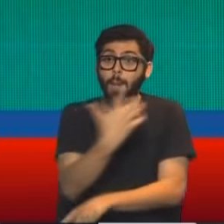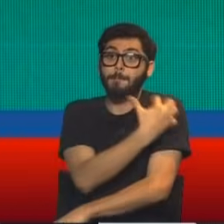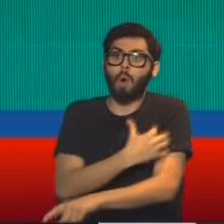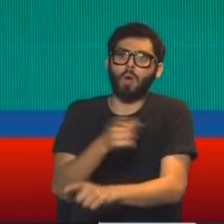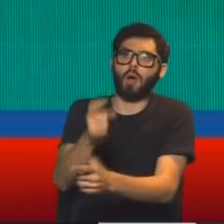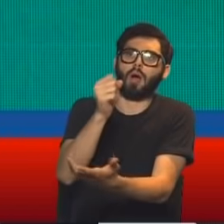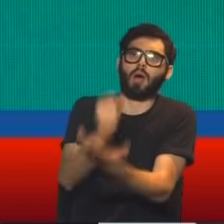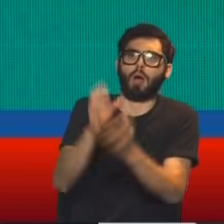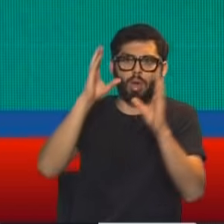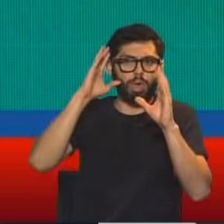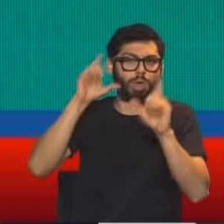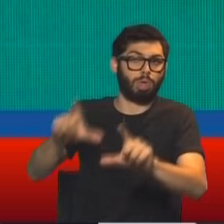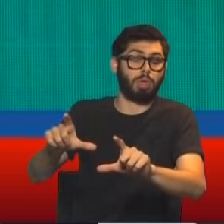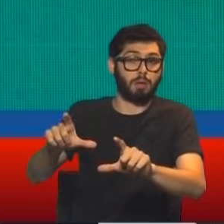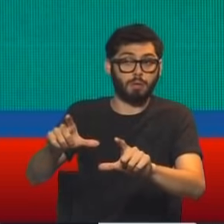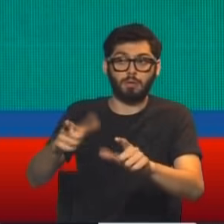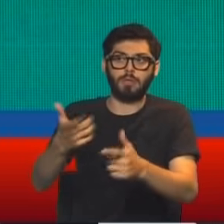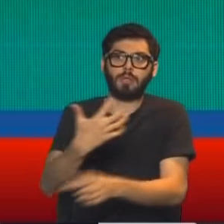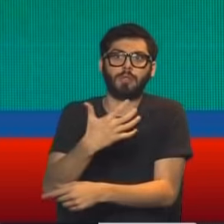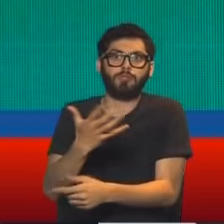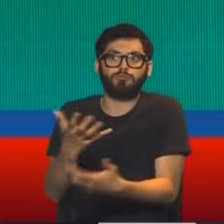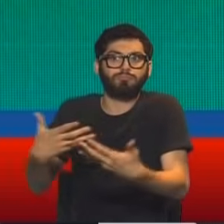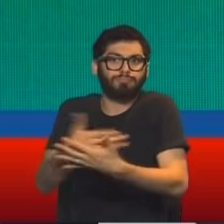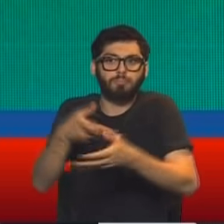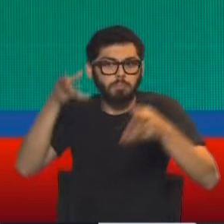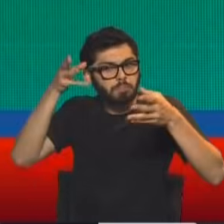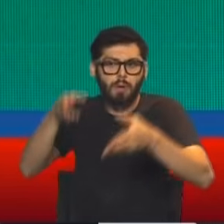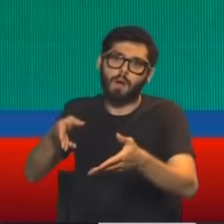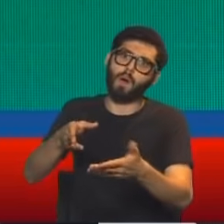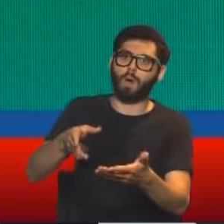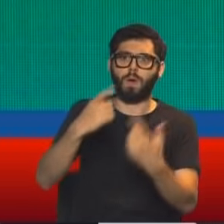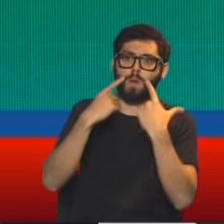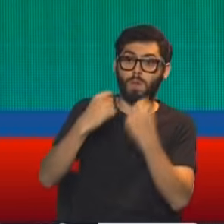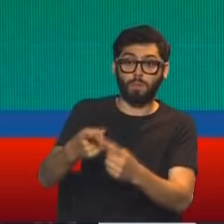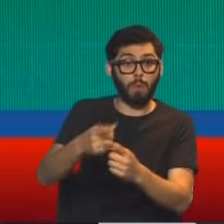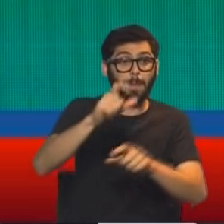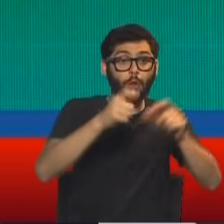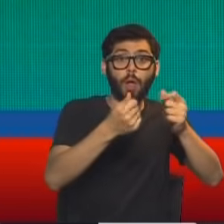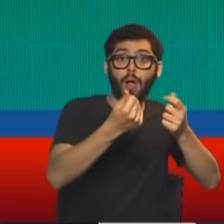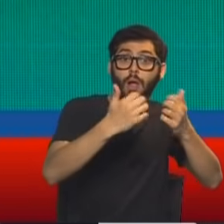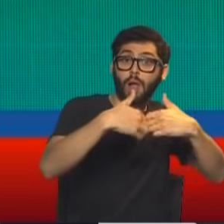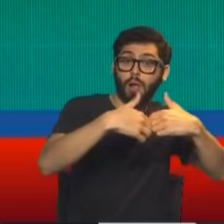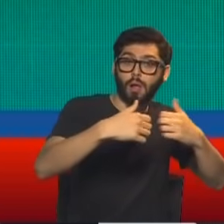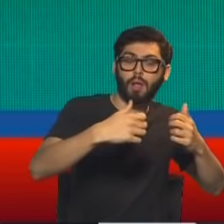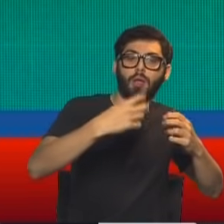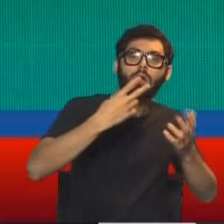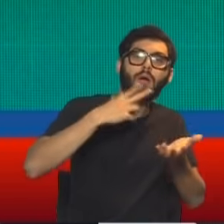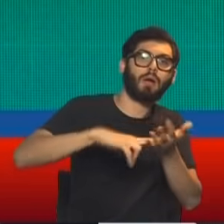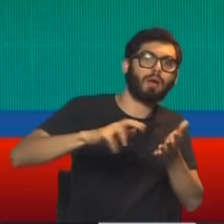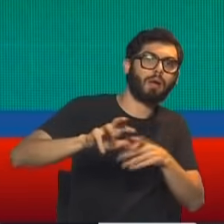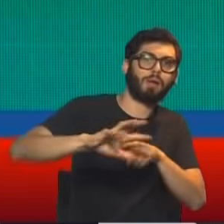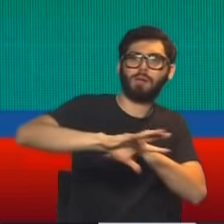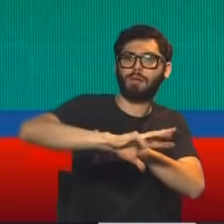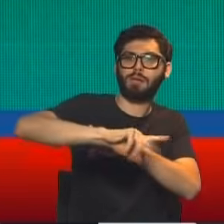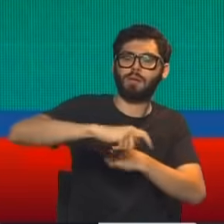a los sectores más vulnerables, y nunca hacia los grandes evasores, los grandes grupos concentrados de la economía que sortean, y